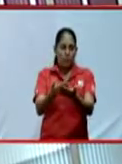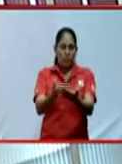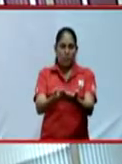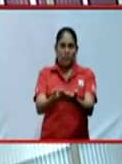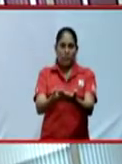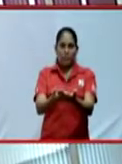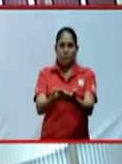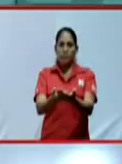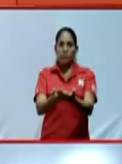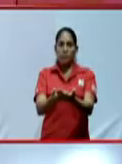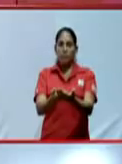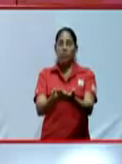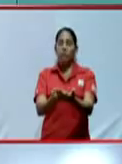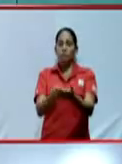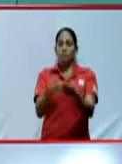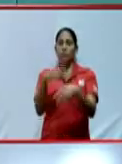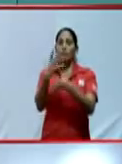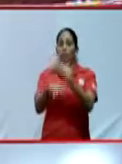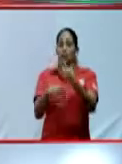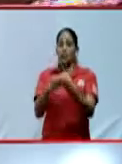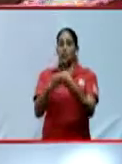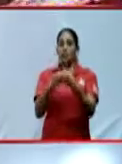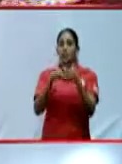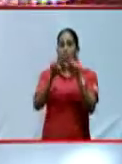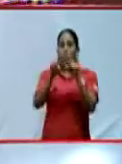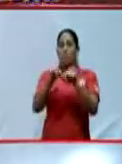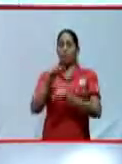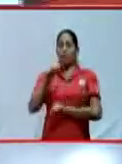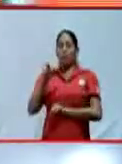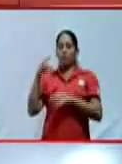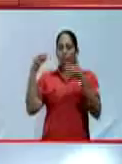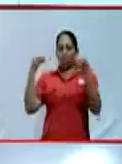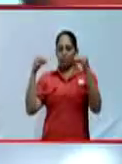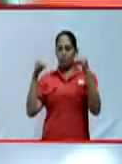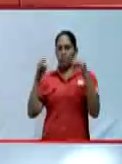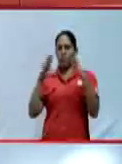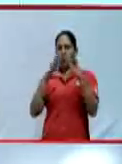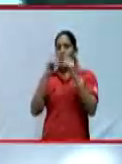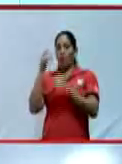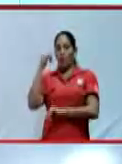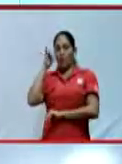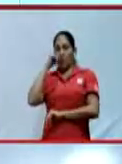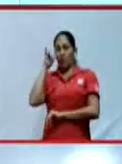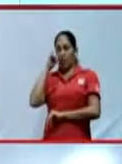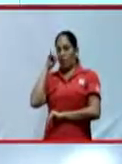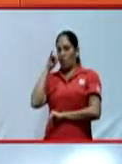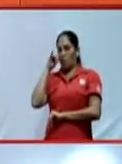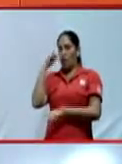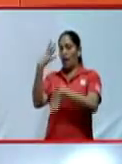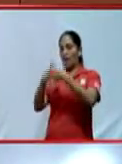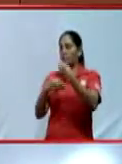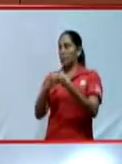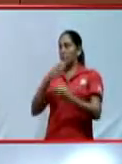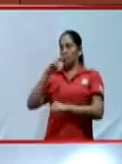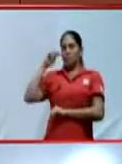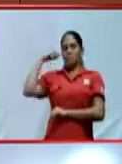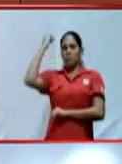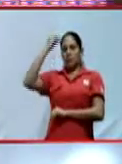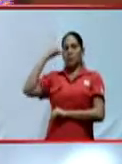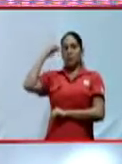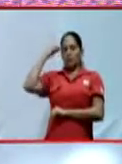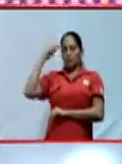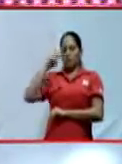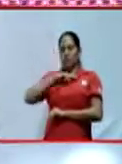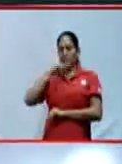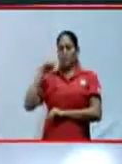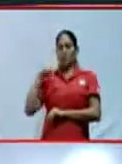creemos que es más que necesario en estos momentos. ¿Por qué, presidente? ¿Por qué? Porque, y usted sabe